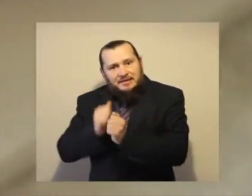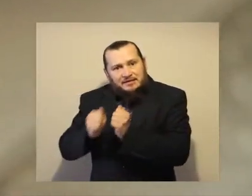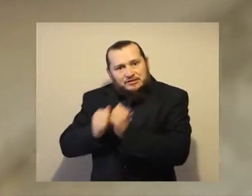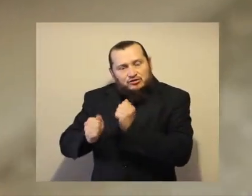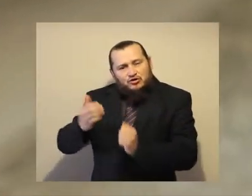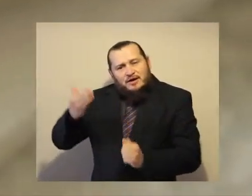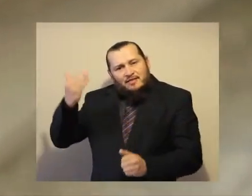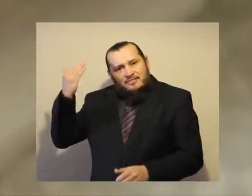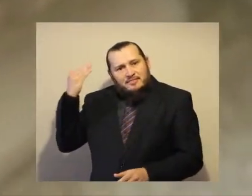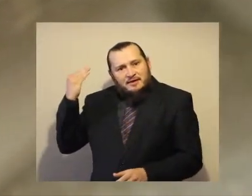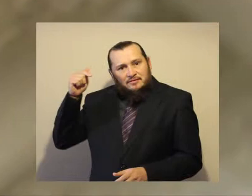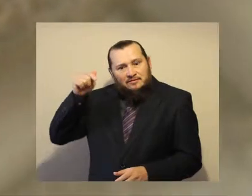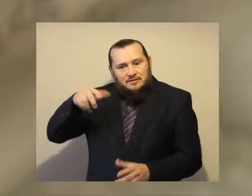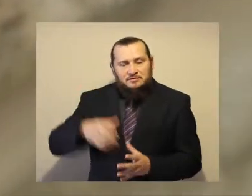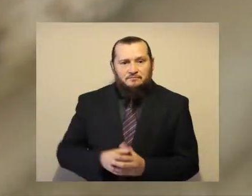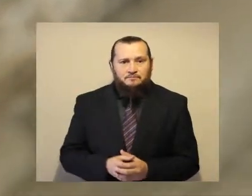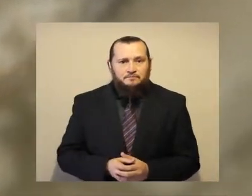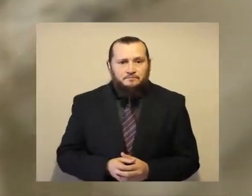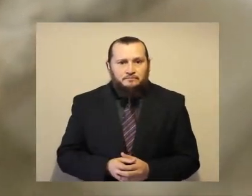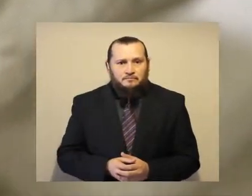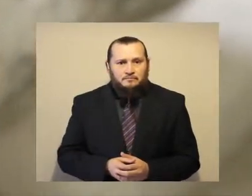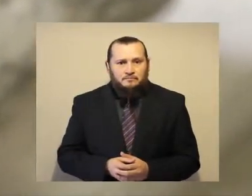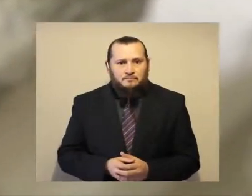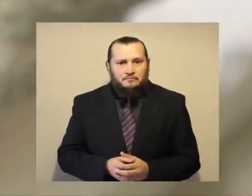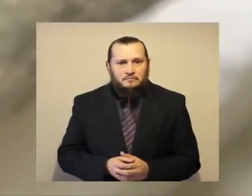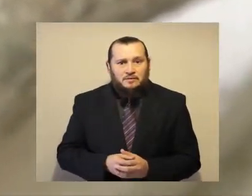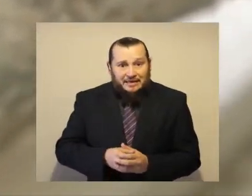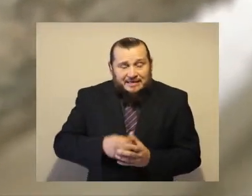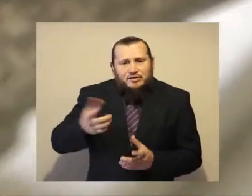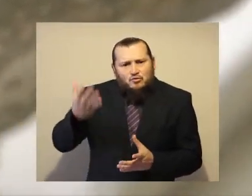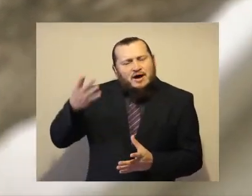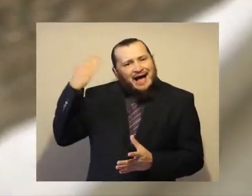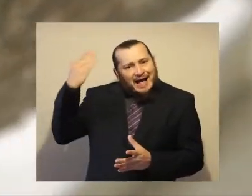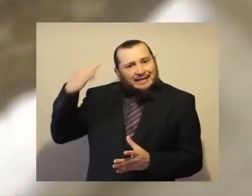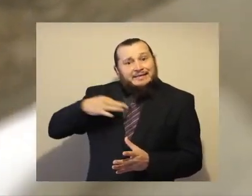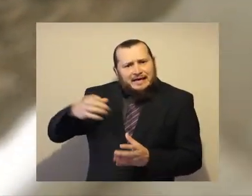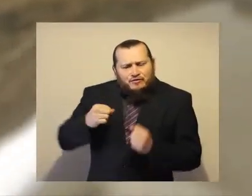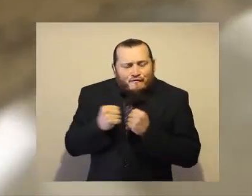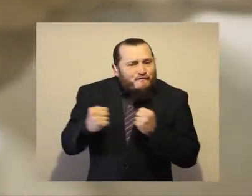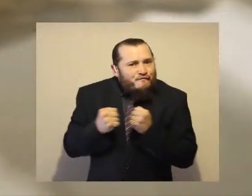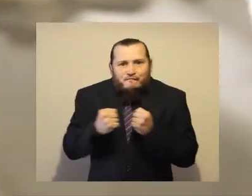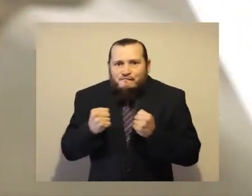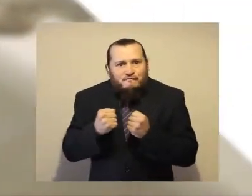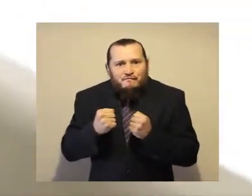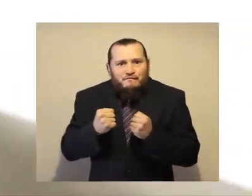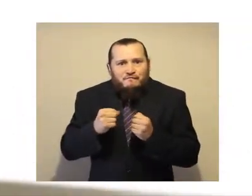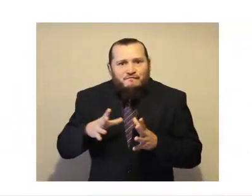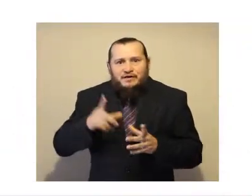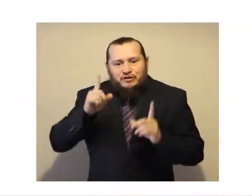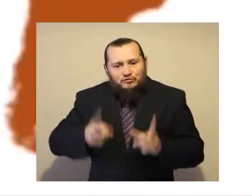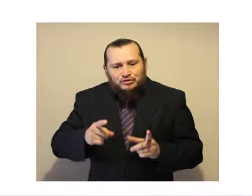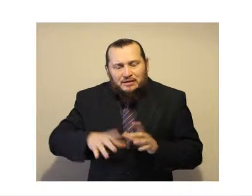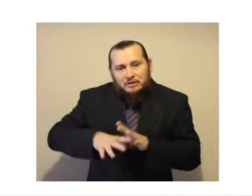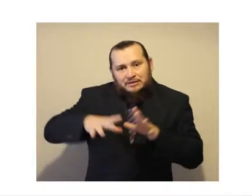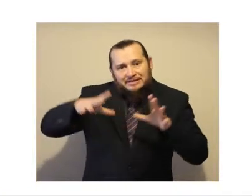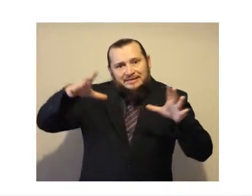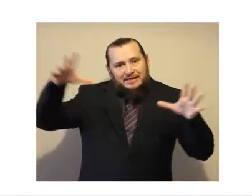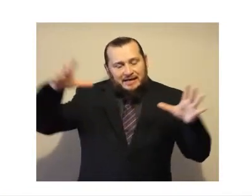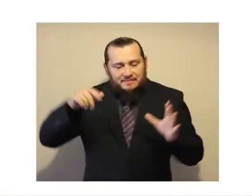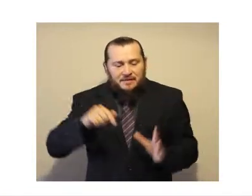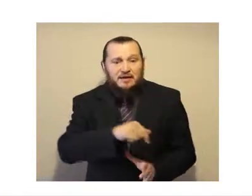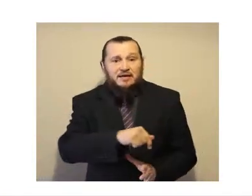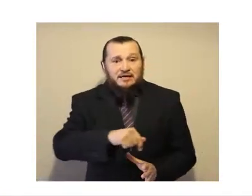del Pleistoceno, que se consideraban arquetípicos de la última era de hielo, como los mamuts en el hemisferio norte y